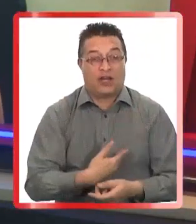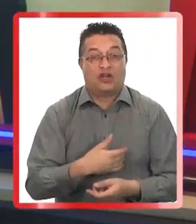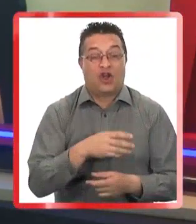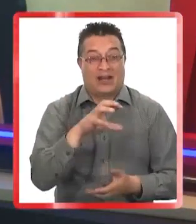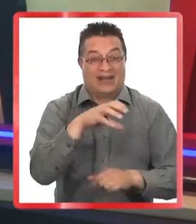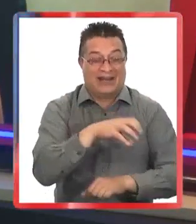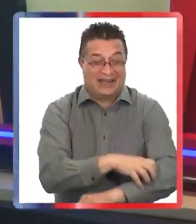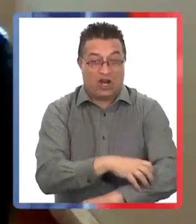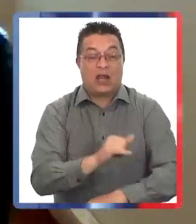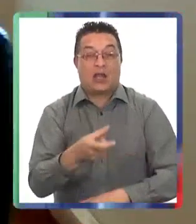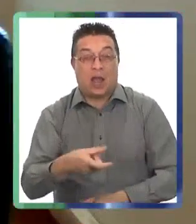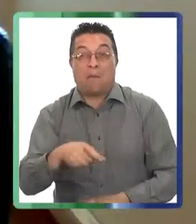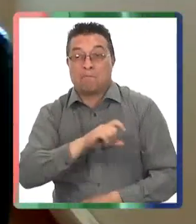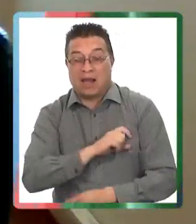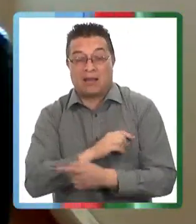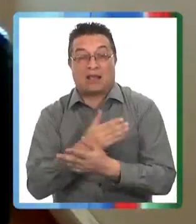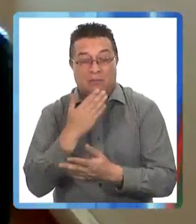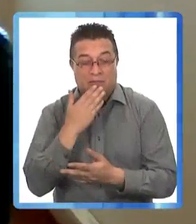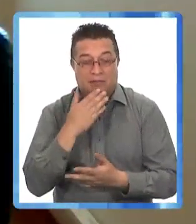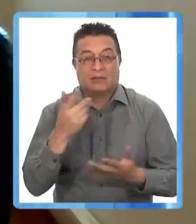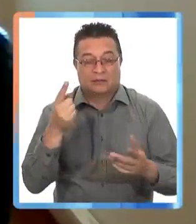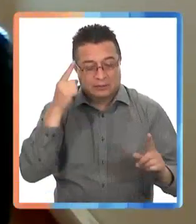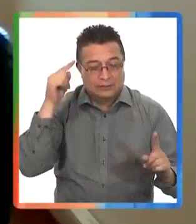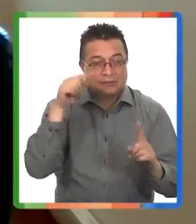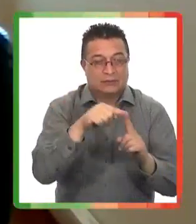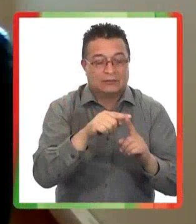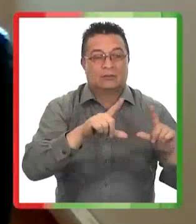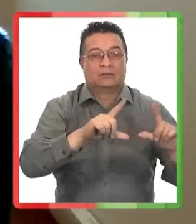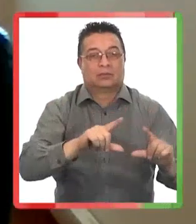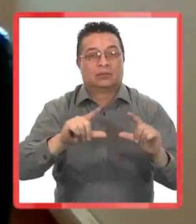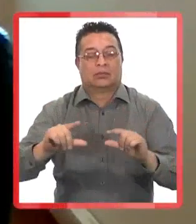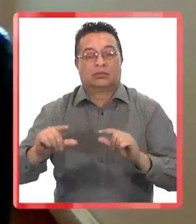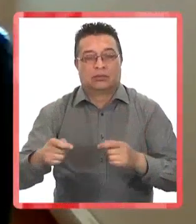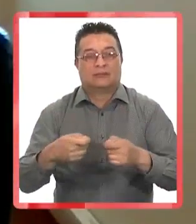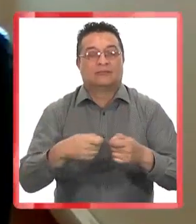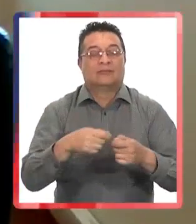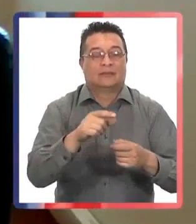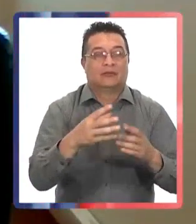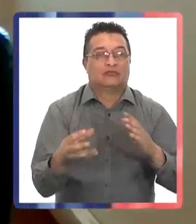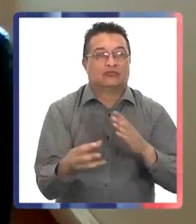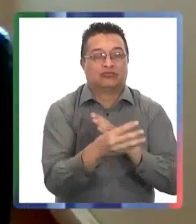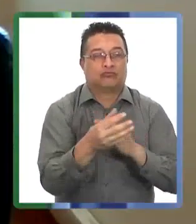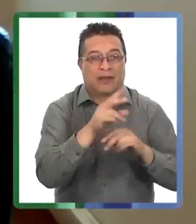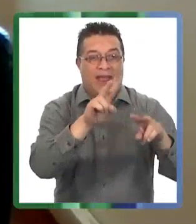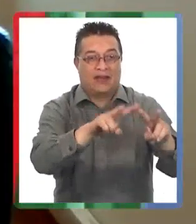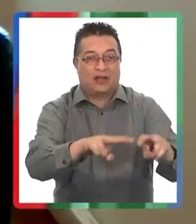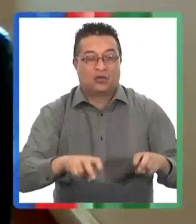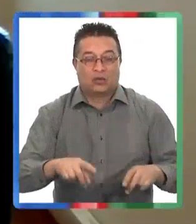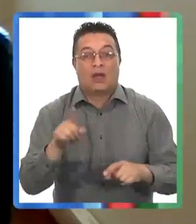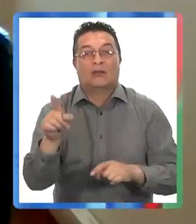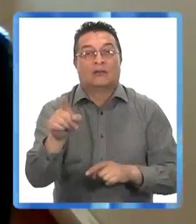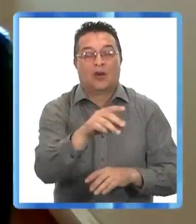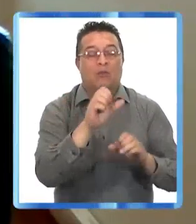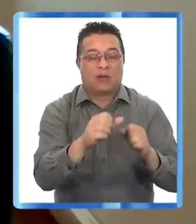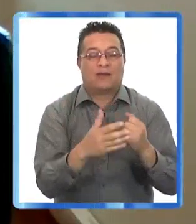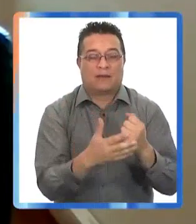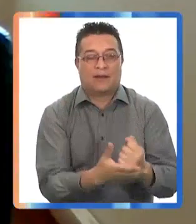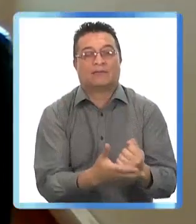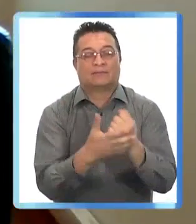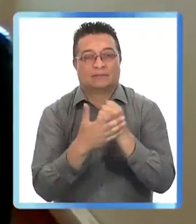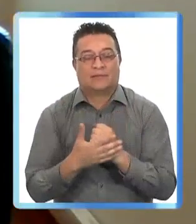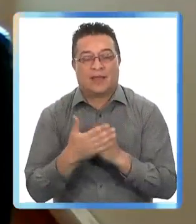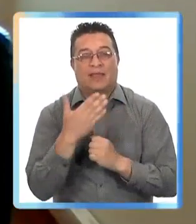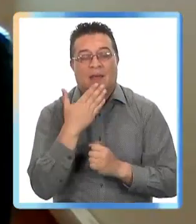metas respecto de reducción de las emisiones en la agricultura para que el sector pueda contribuir también en esta agenda